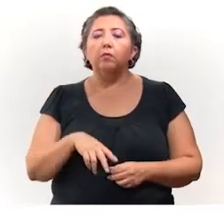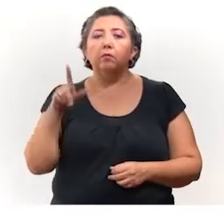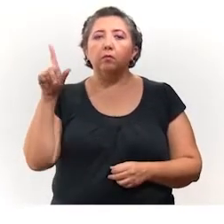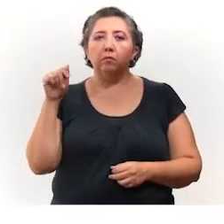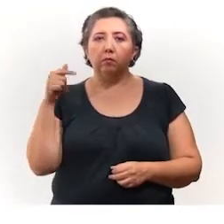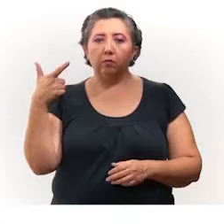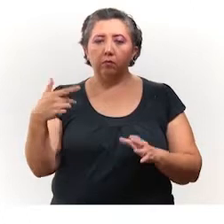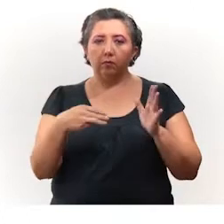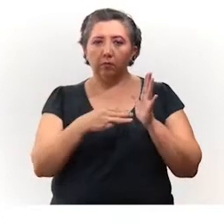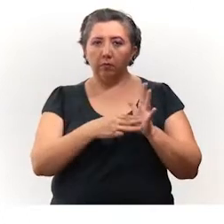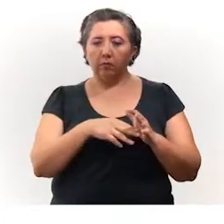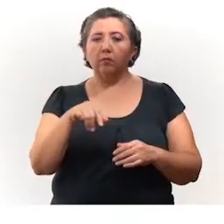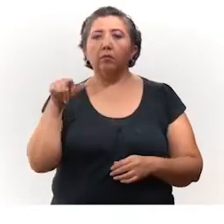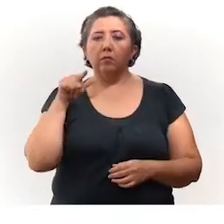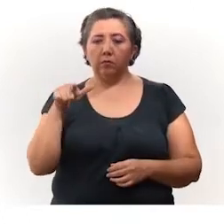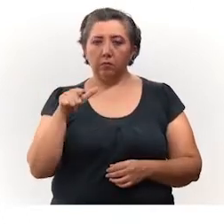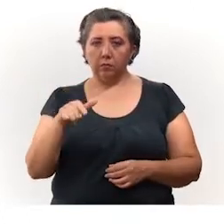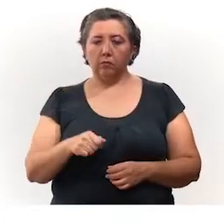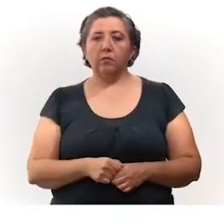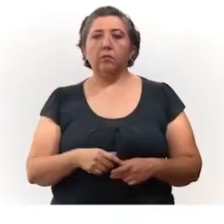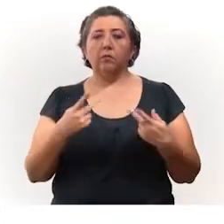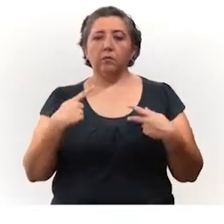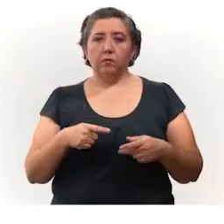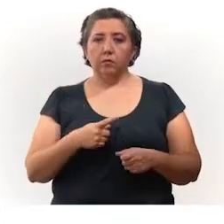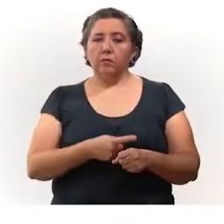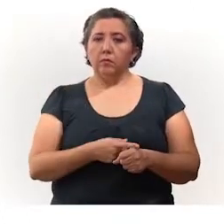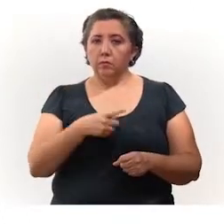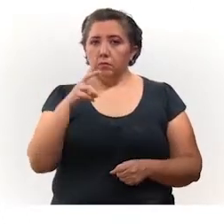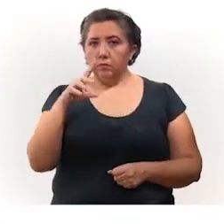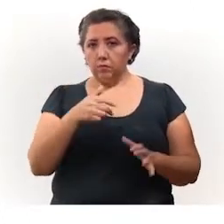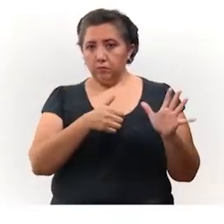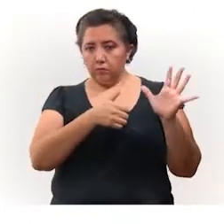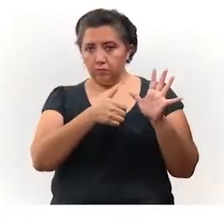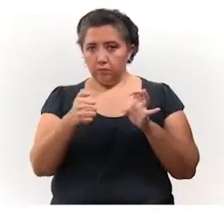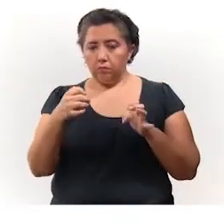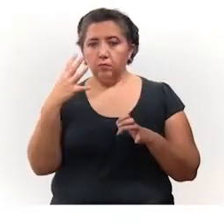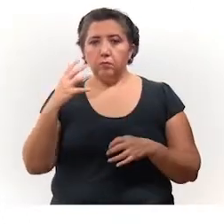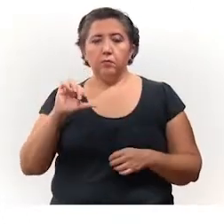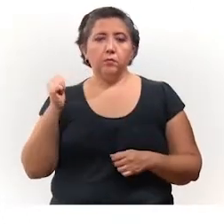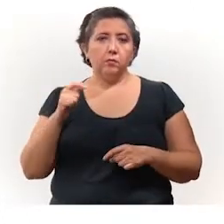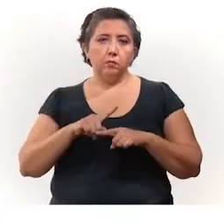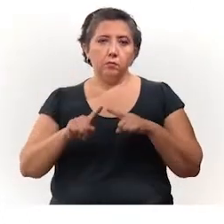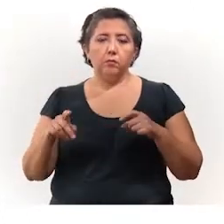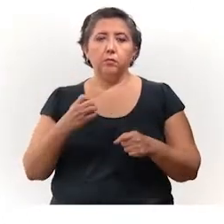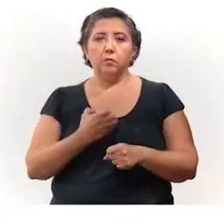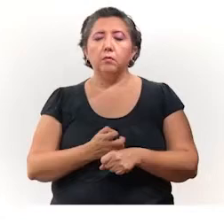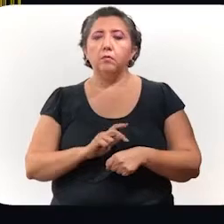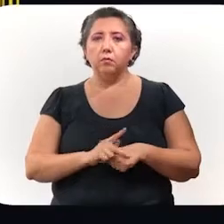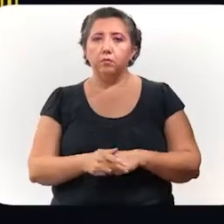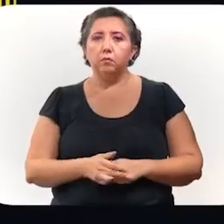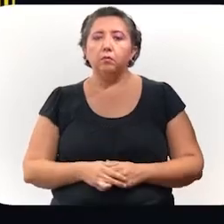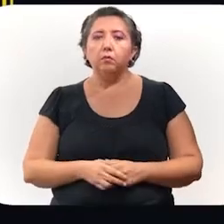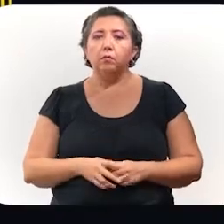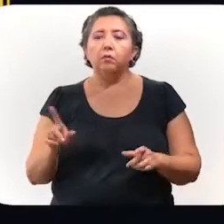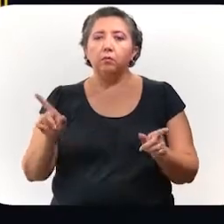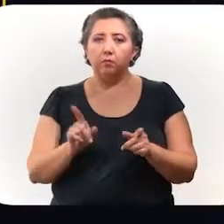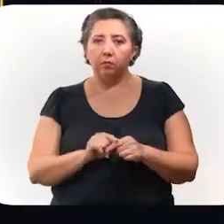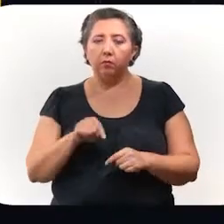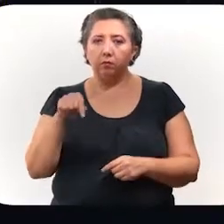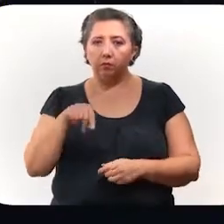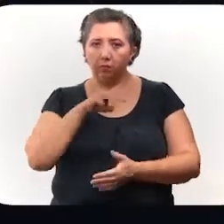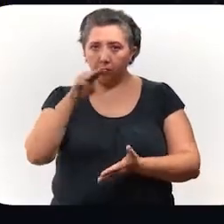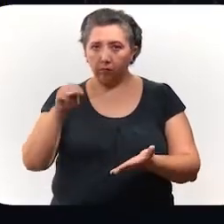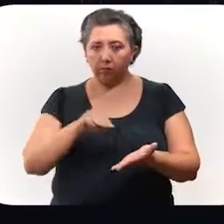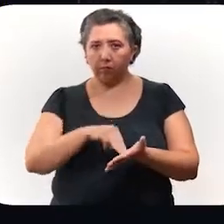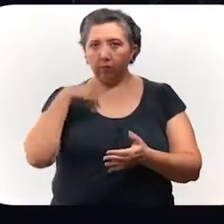los 77.017 casos positivos, 604 son de otro país u otro estado. Específicamente